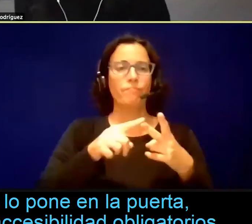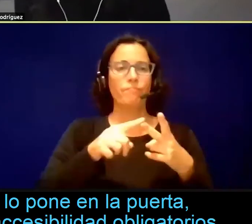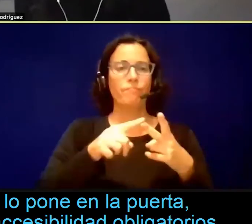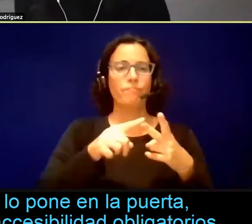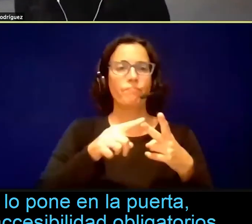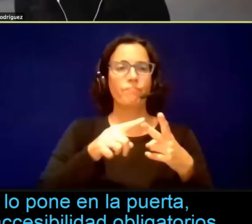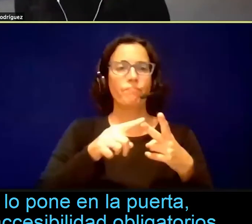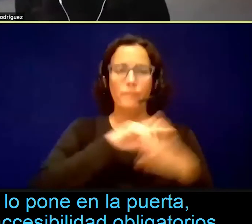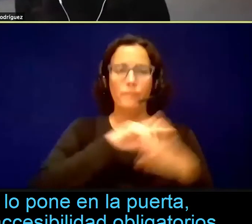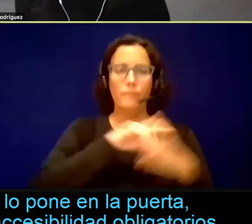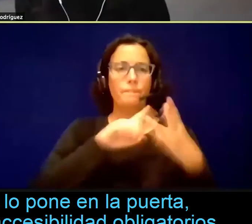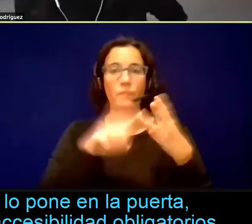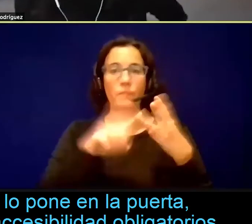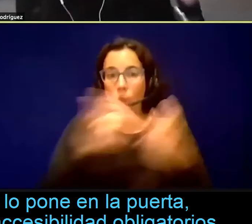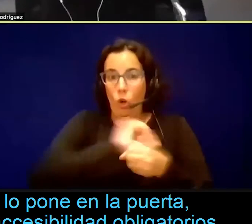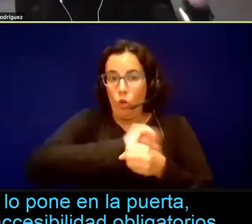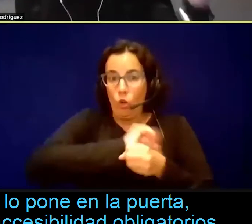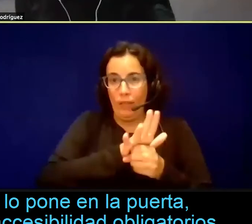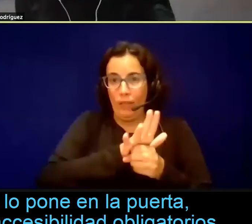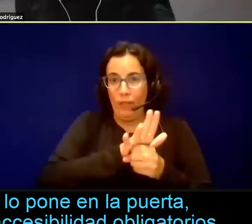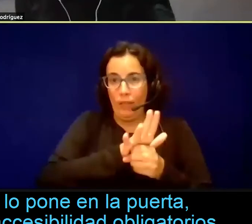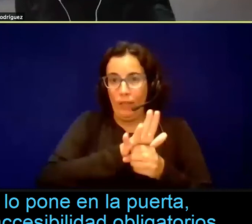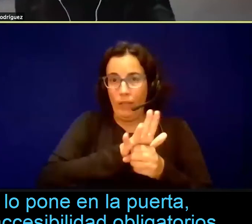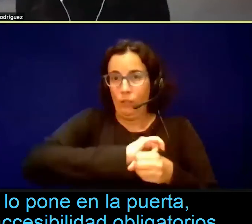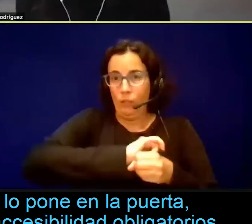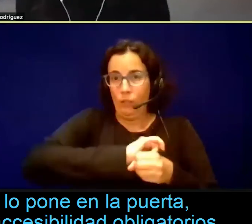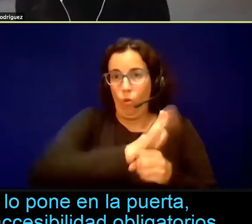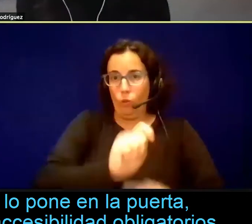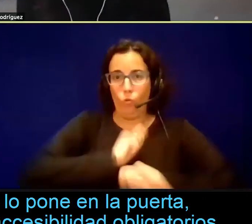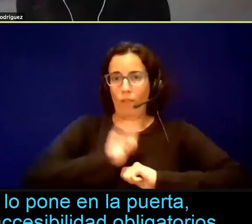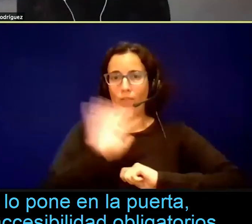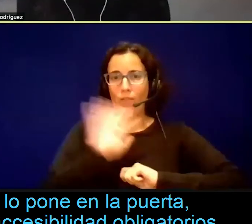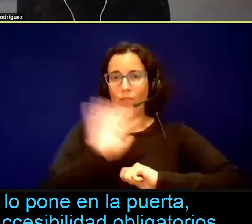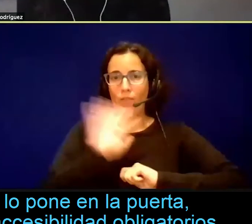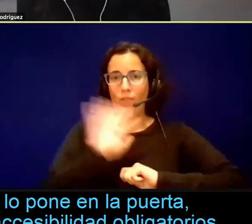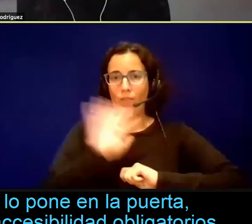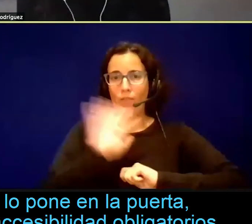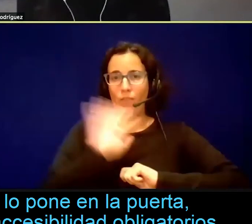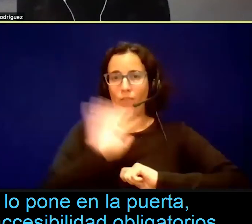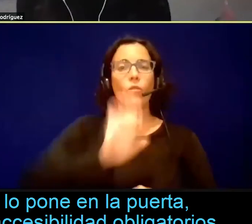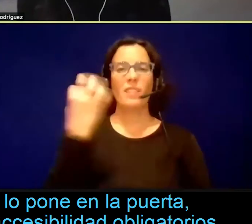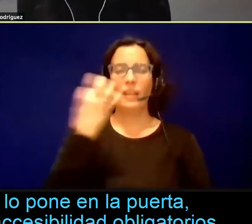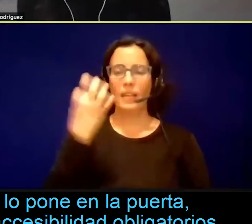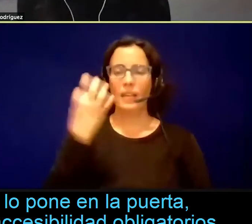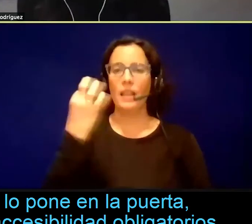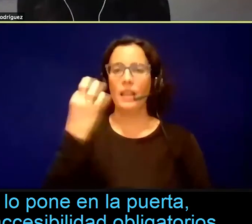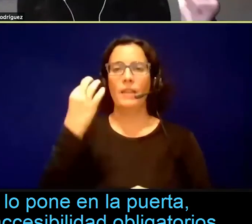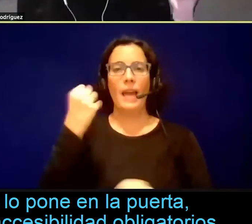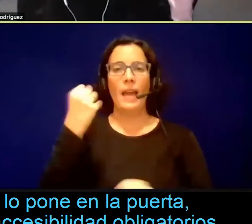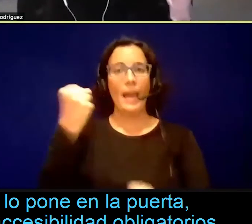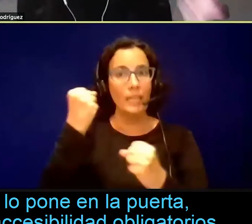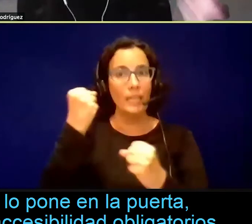lo ha traído y nos lo ha puesto así en la puerta, ¿no? Europa dice que tenemos que rehabilitar energéticamente, que tenemos que tener criterios de